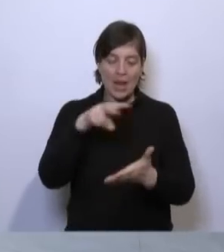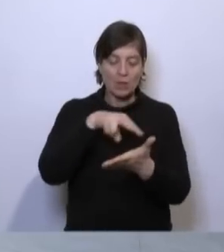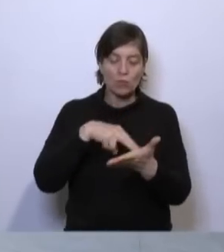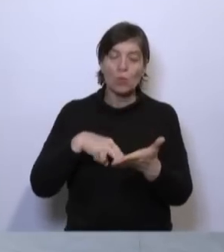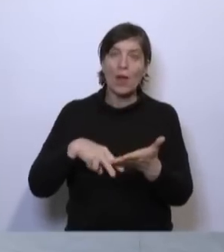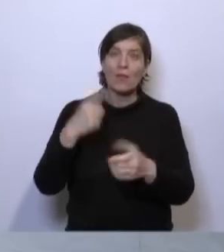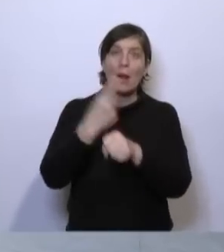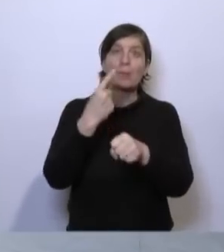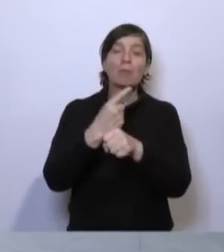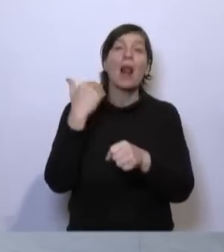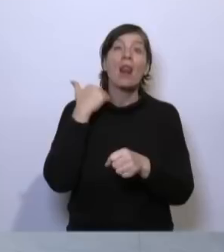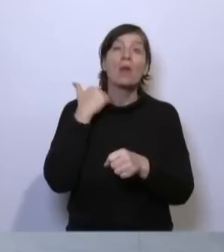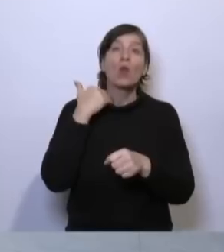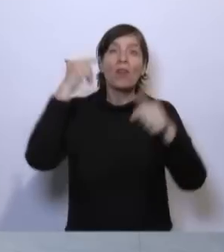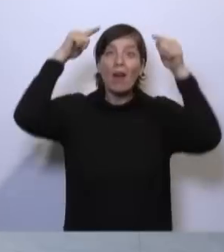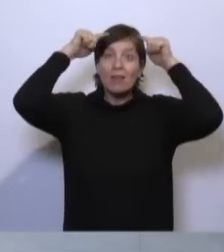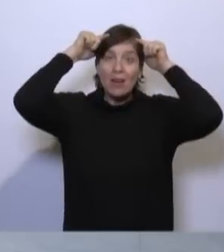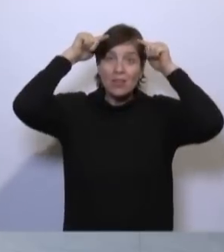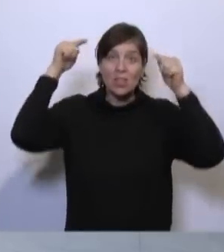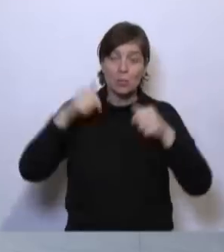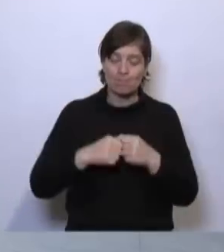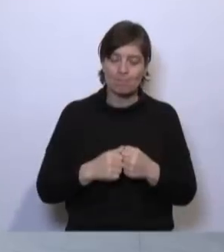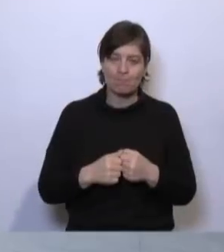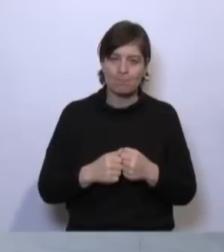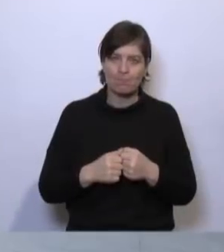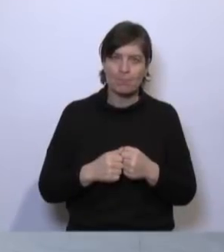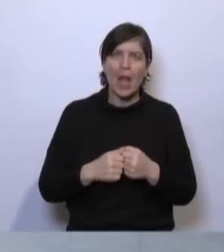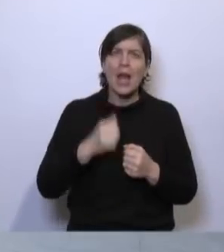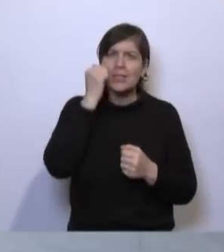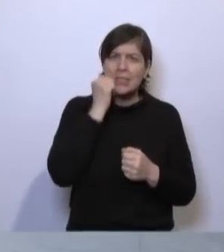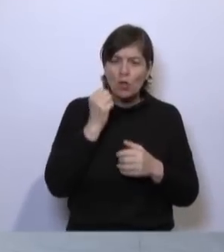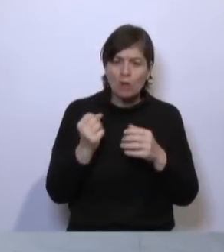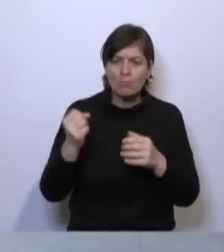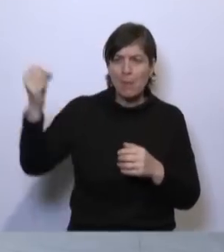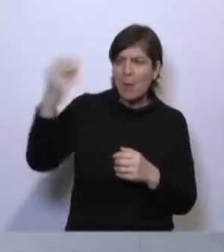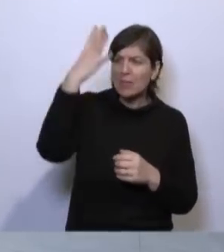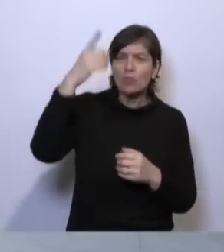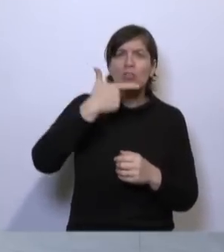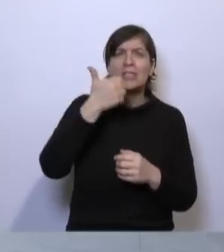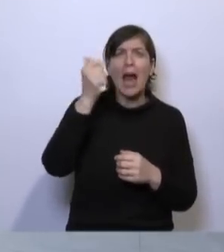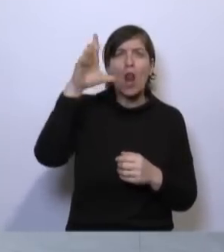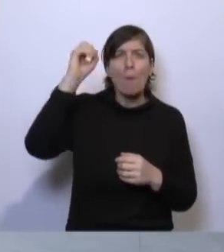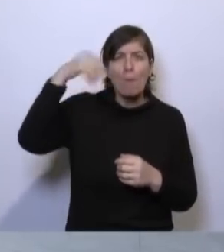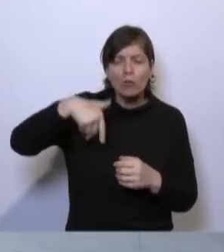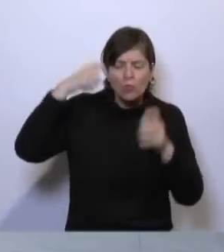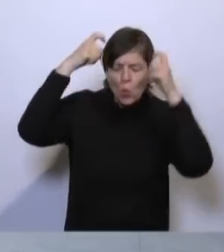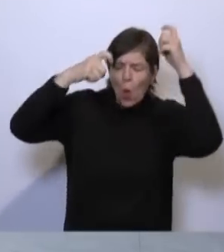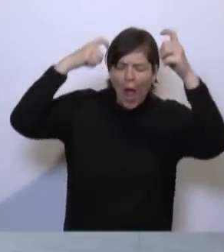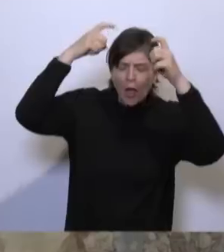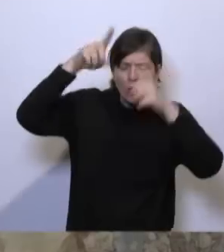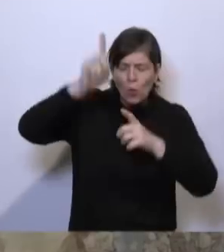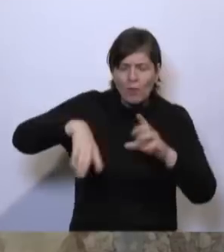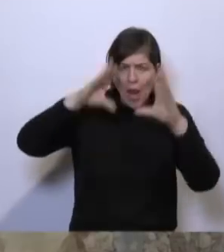Lectura del primer libro de los Reyes. El Señor se apareció a Salomón en un sueño durante la